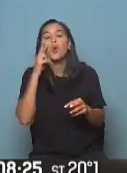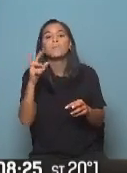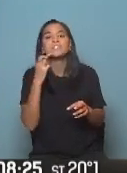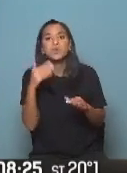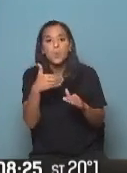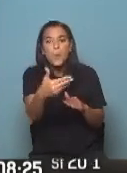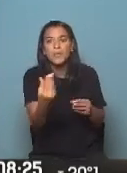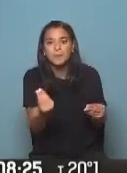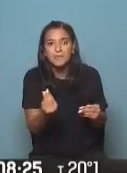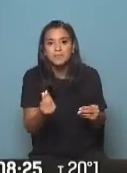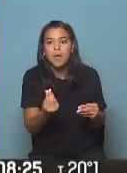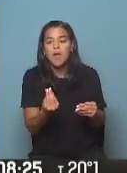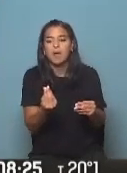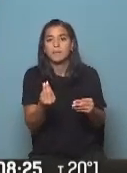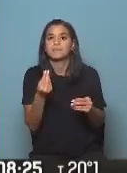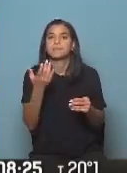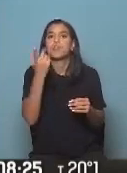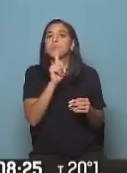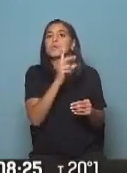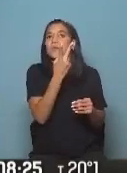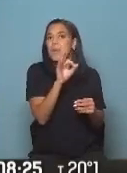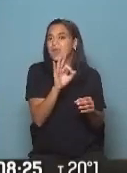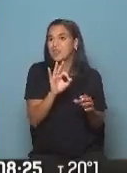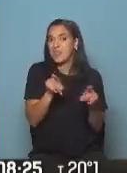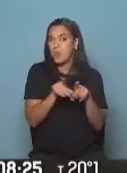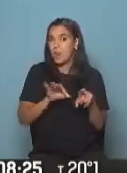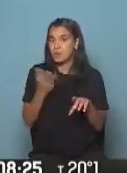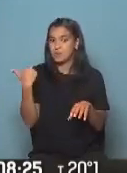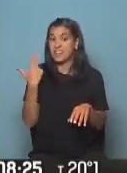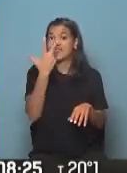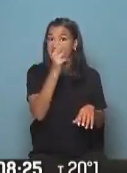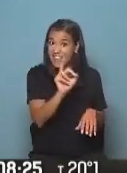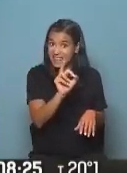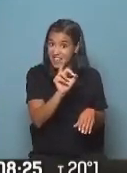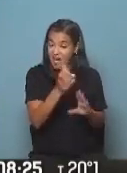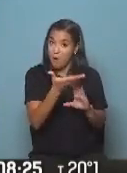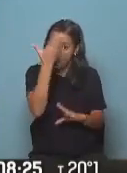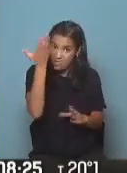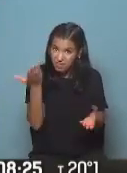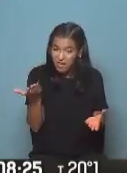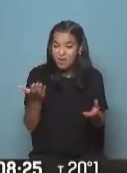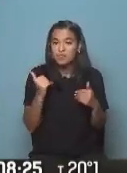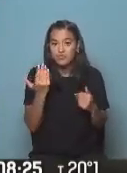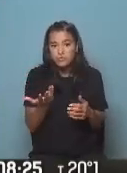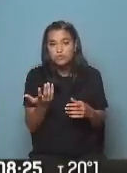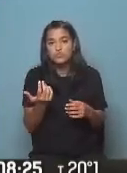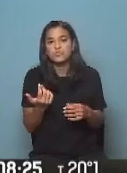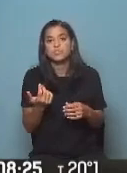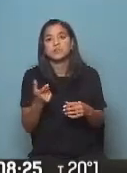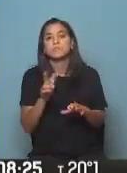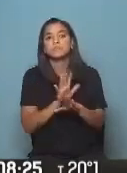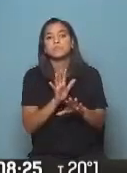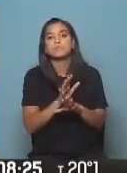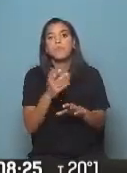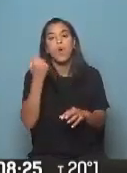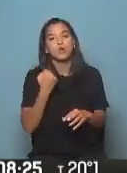Claro. Las expectativas ya no son de 20 como el año pasado, son del 30. Entonces todo eso empieza a generar una distorsión